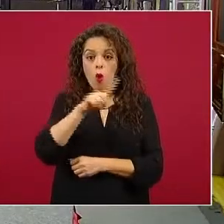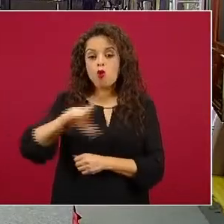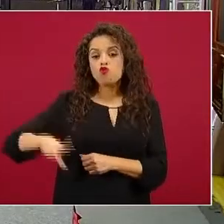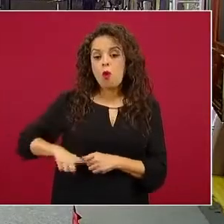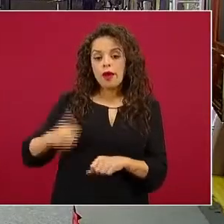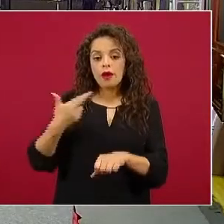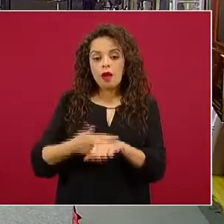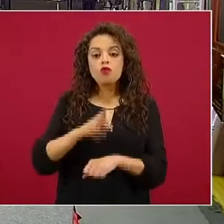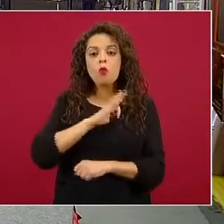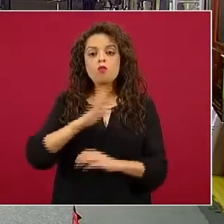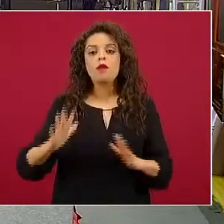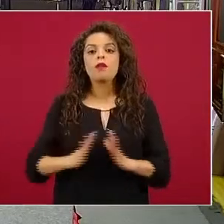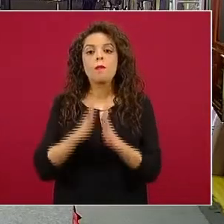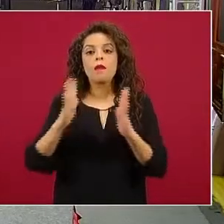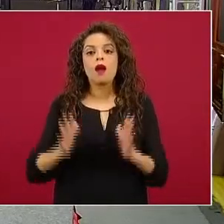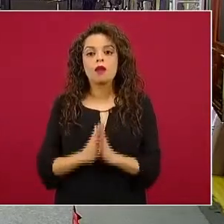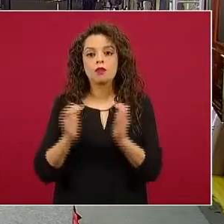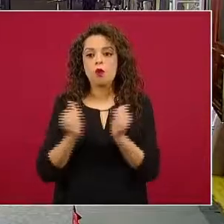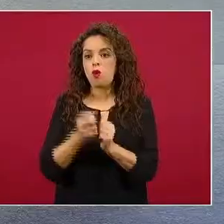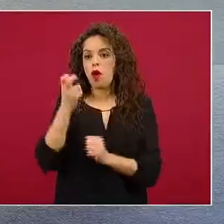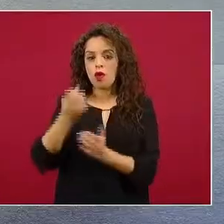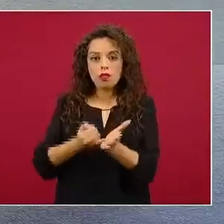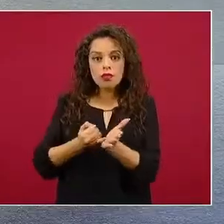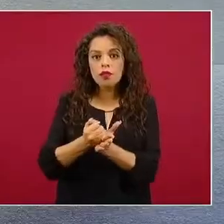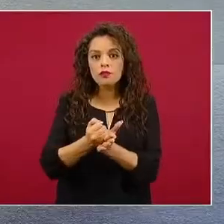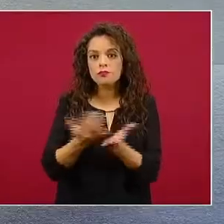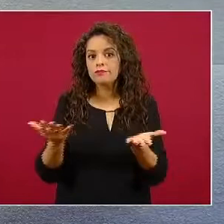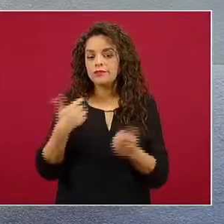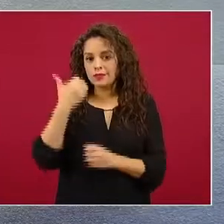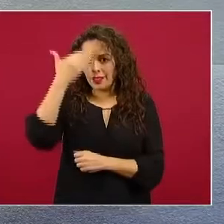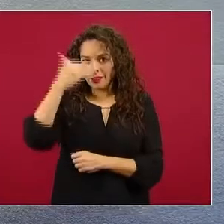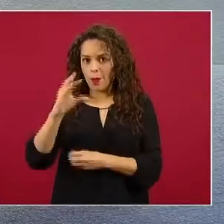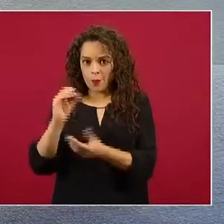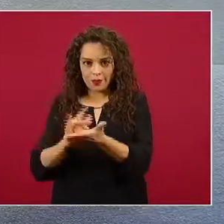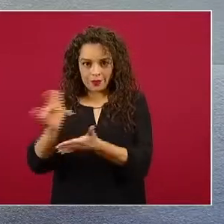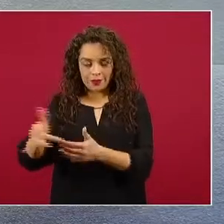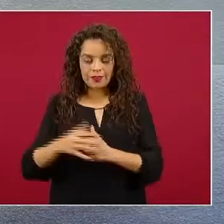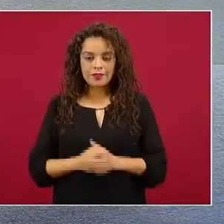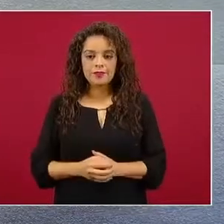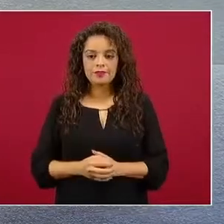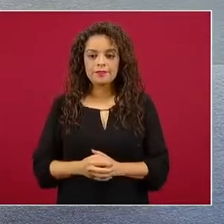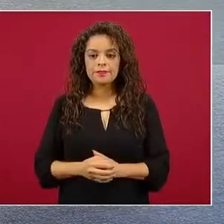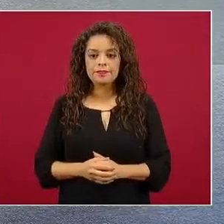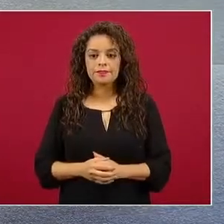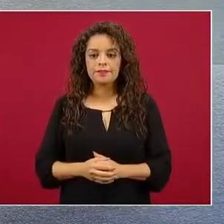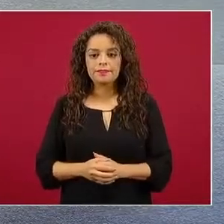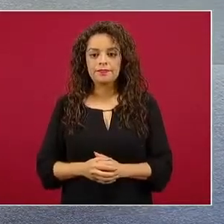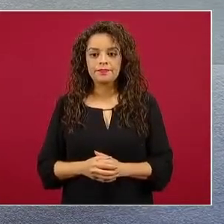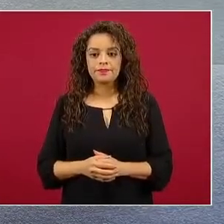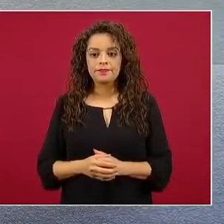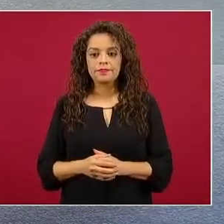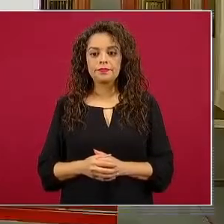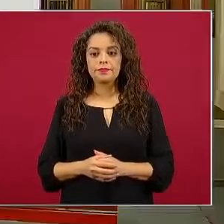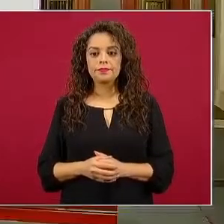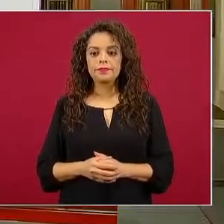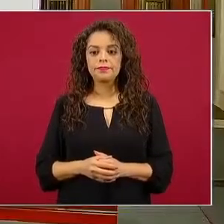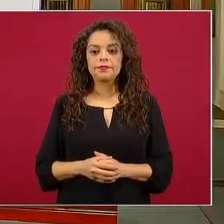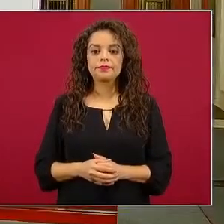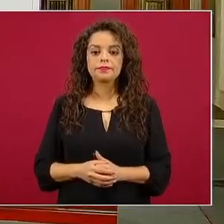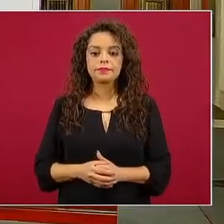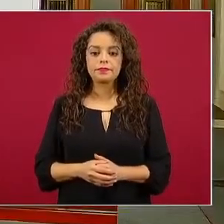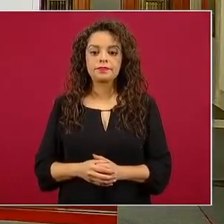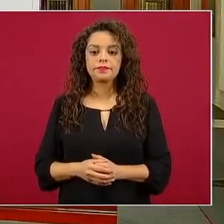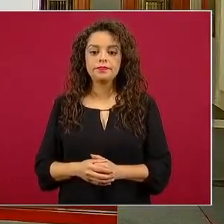podrán tener participación en esta decisión. Gracias. Muchas gracias. Adelante. En particular, sí se